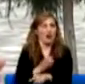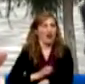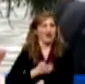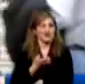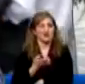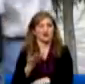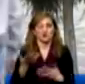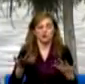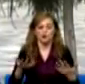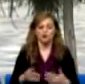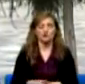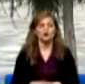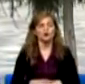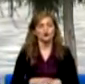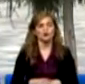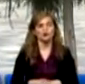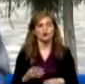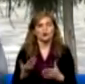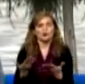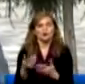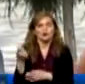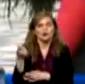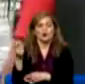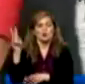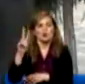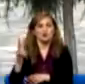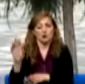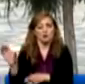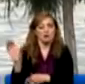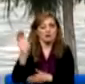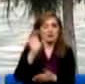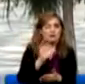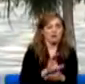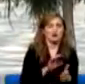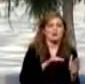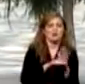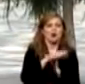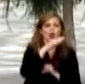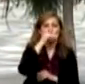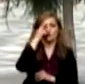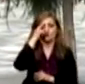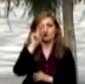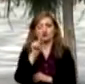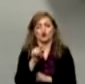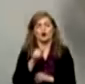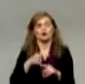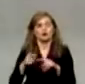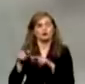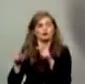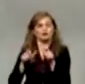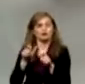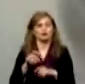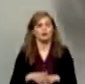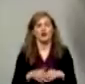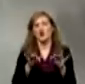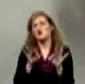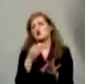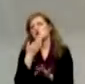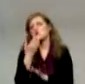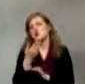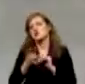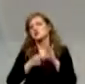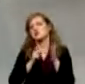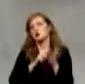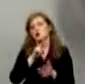al menos, dado el origen de los recursos que terminaron en las cuentas de Rafael Correa y otros. Y para confirmar lo que